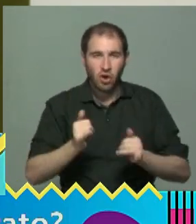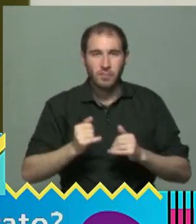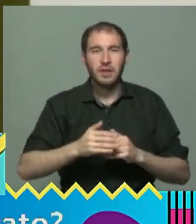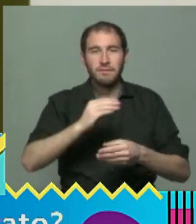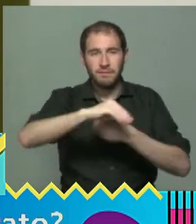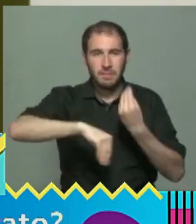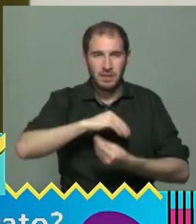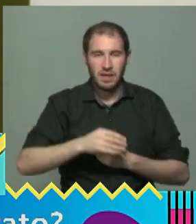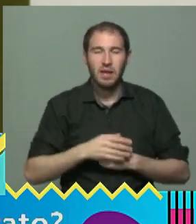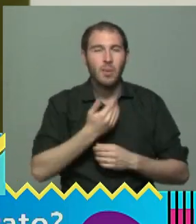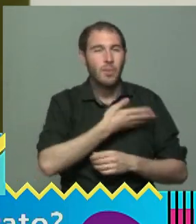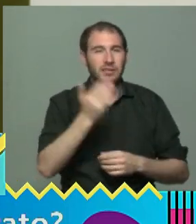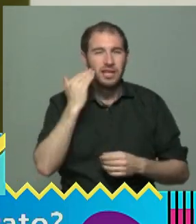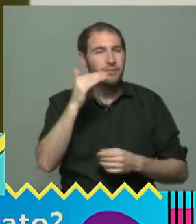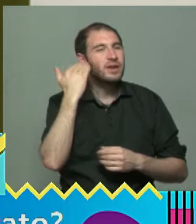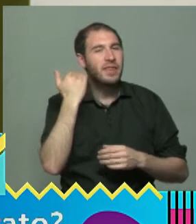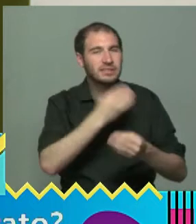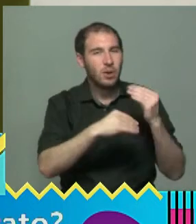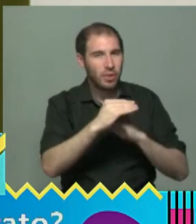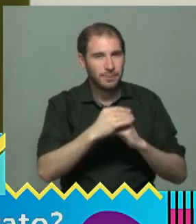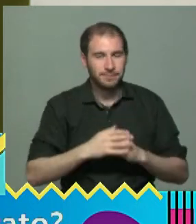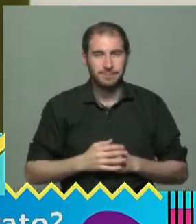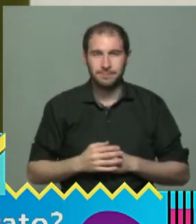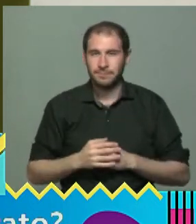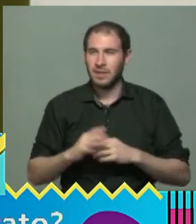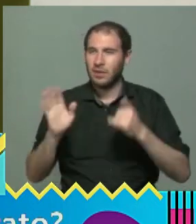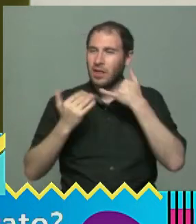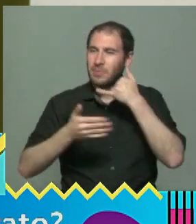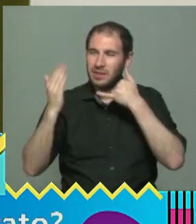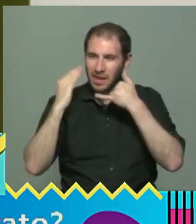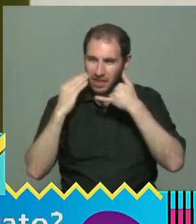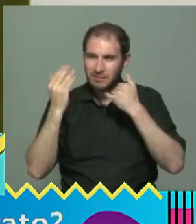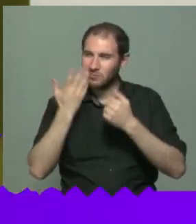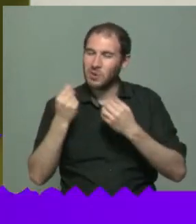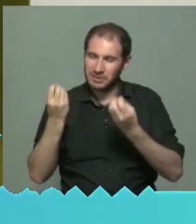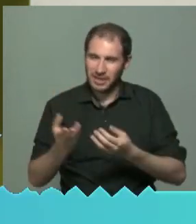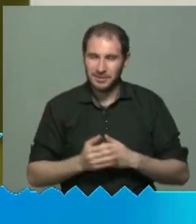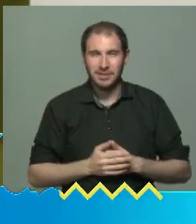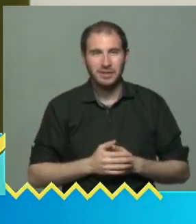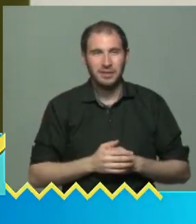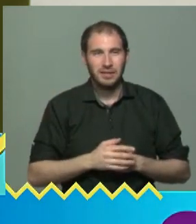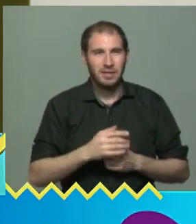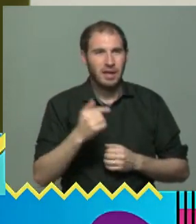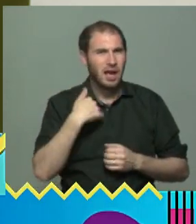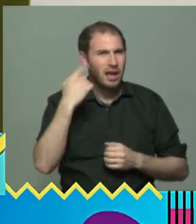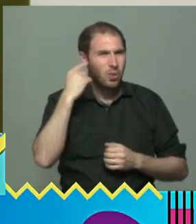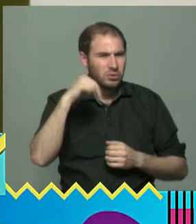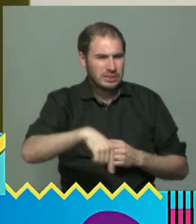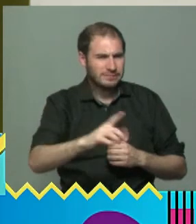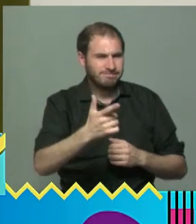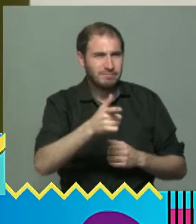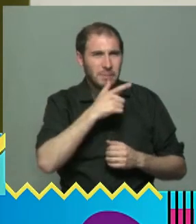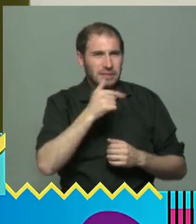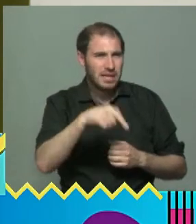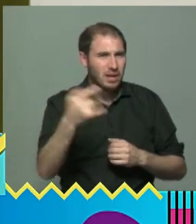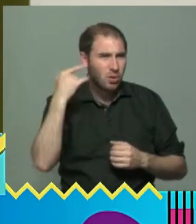y Familia. María, buenas tardes. Fernando Oviedo te saluda. Sí, buenas tardes. Mucho gusto. ¿Cómo están? No te estamos escuchando en estudio, creo que ya